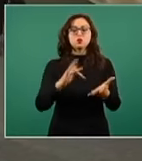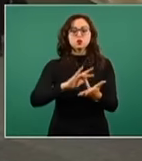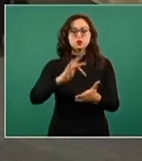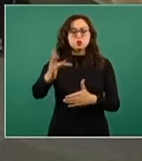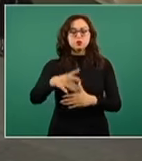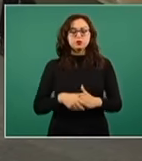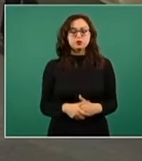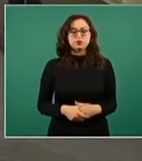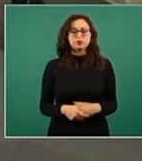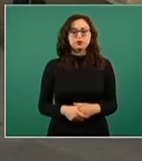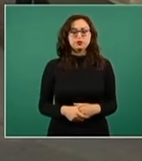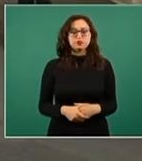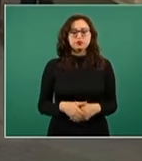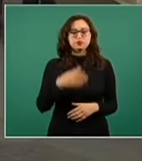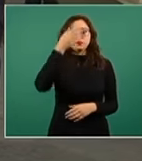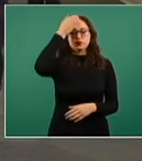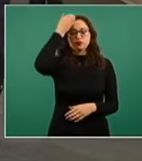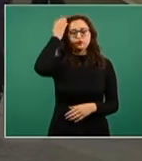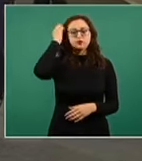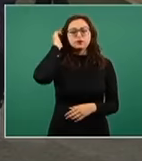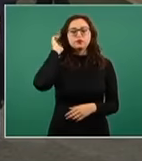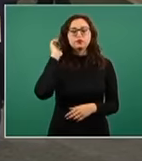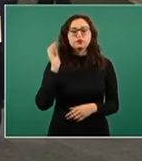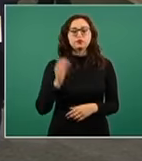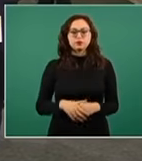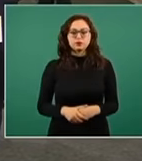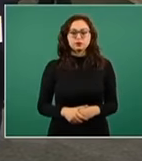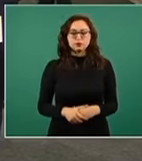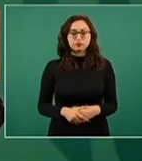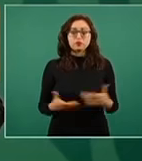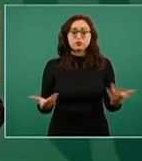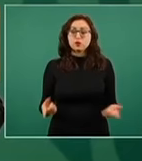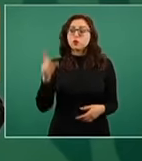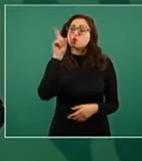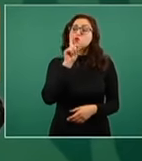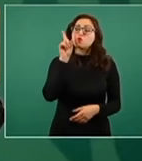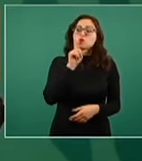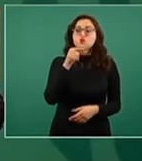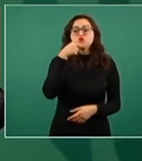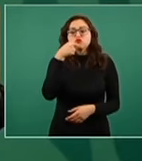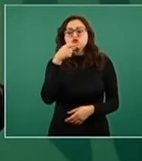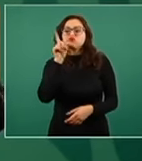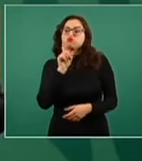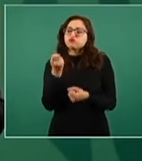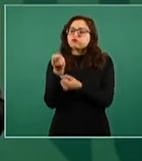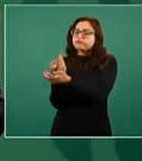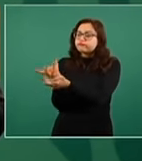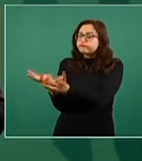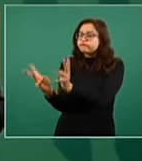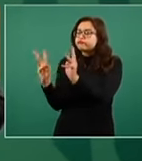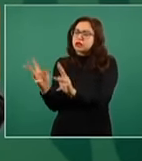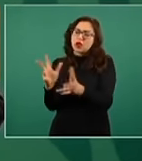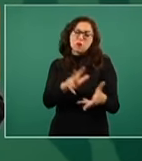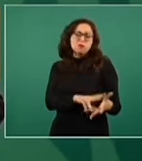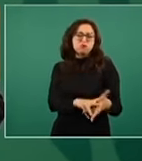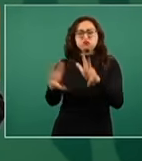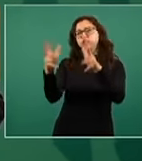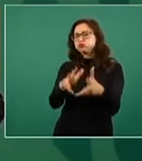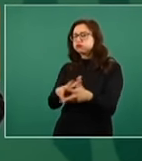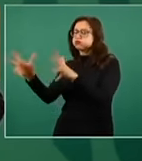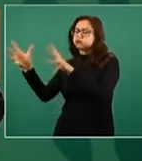Las mujeres y niñas es la otra pandemia que enfrentamos todas las sociedades en el mundo. En